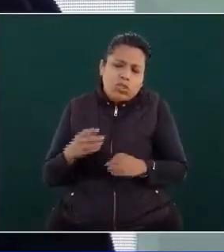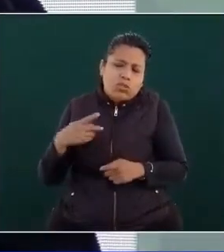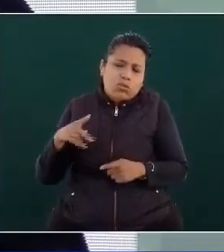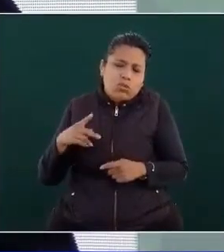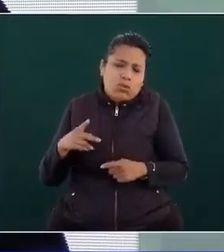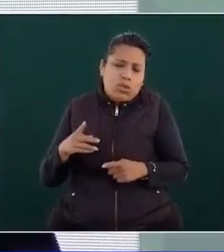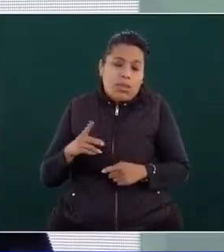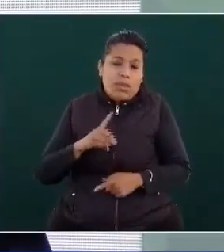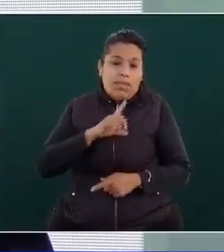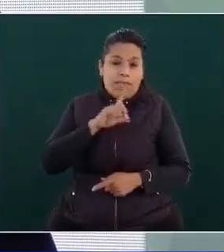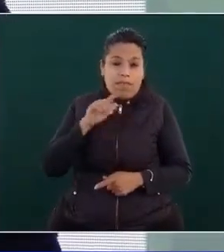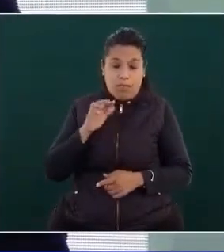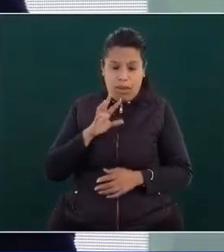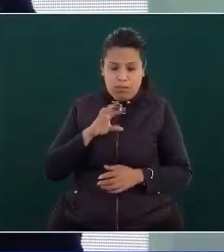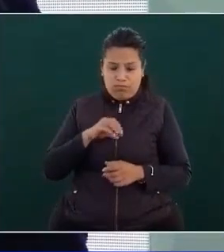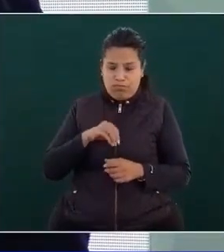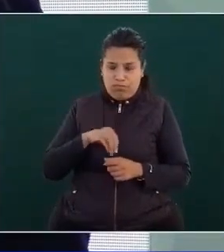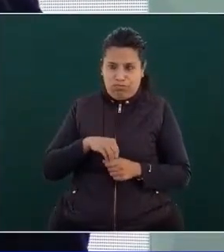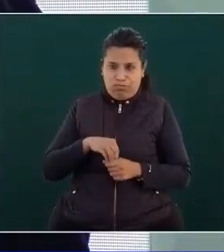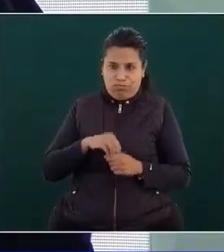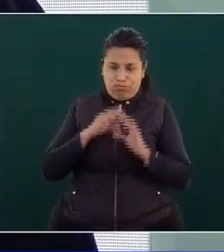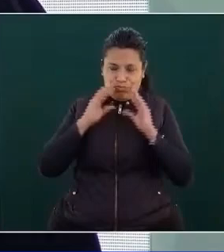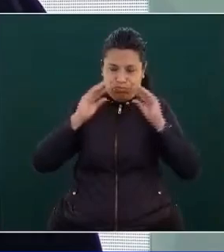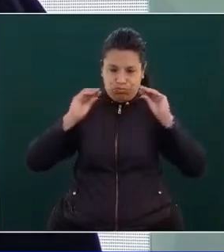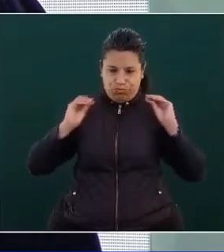Y hay un silencio.